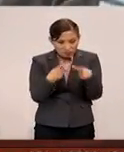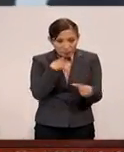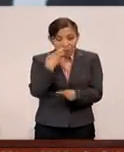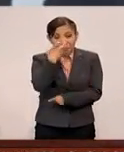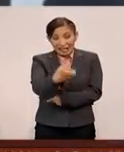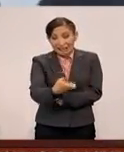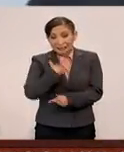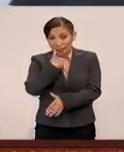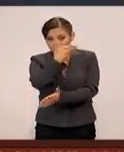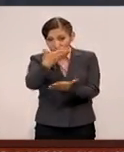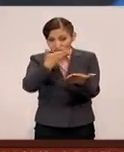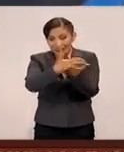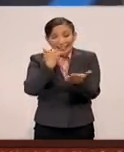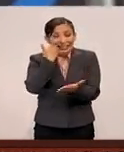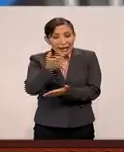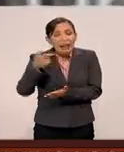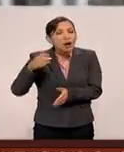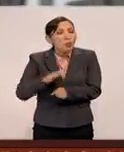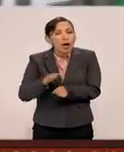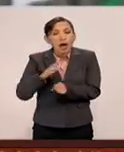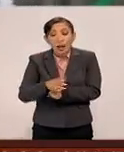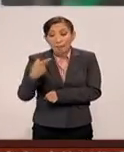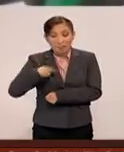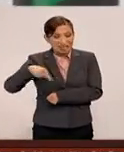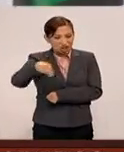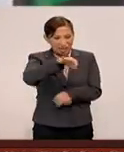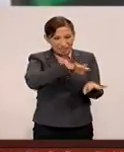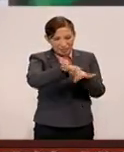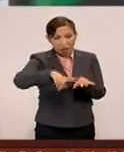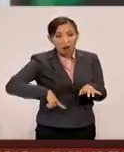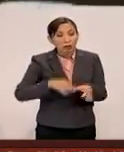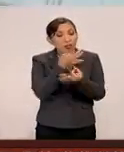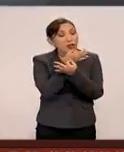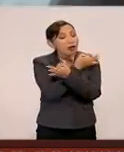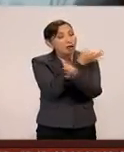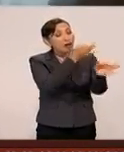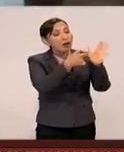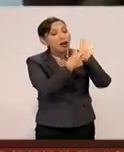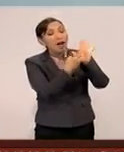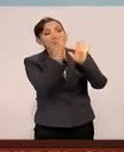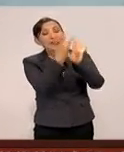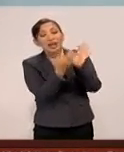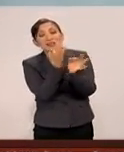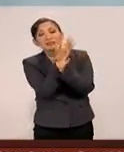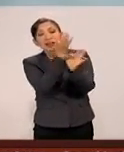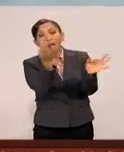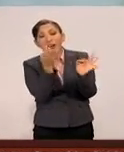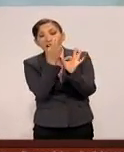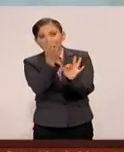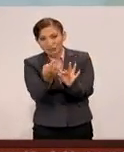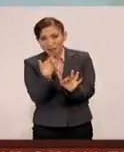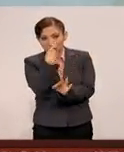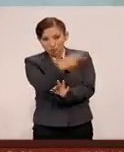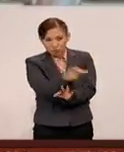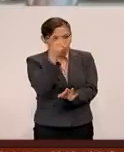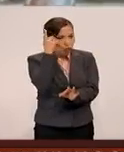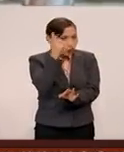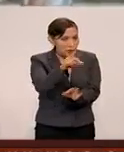Esta propuesta, ¿qué busca? Busca que los servidores públicos publiquen tres declaraciones: la